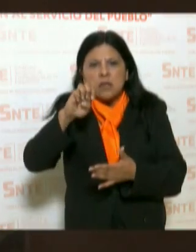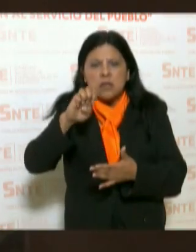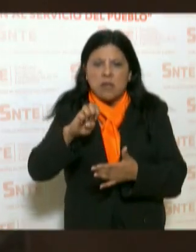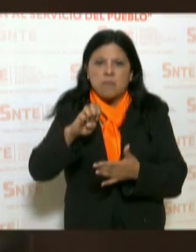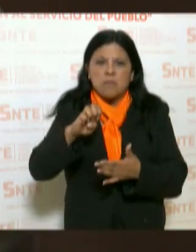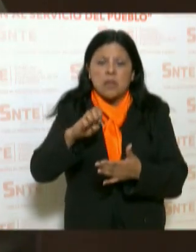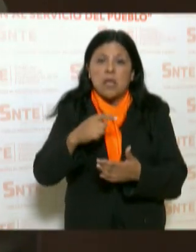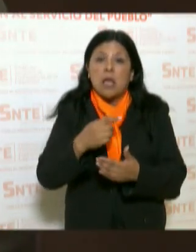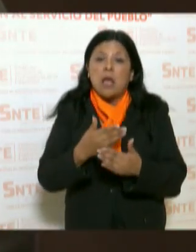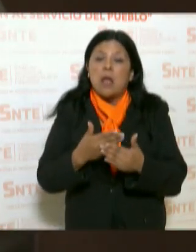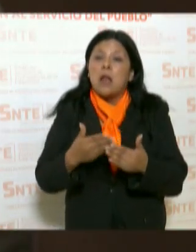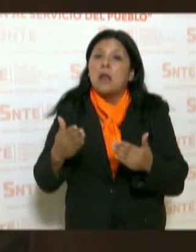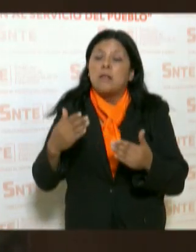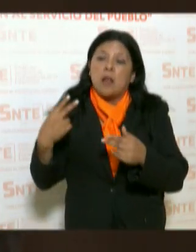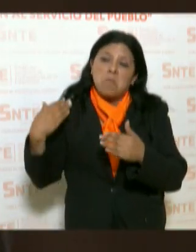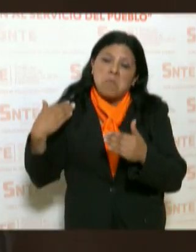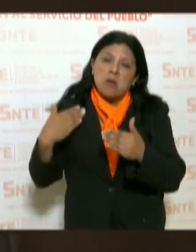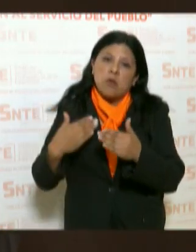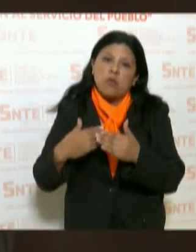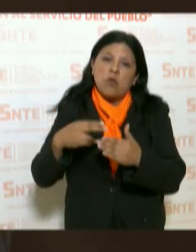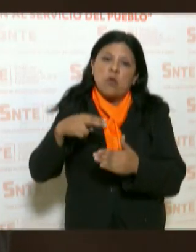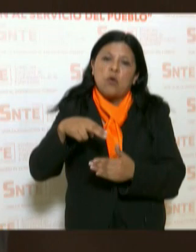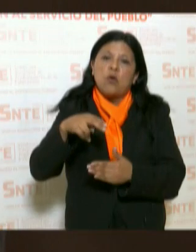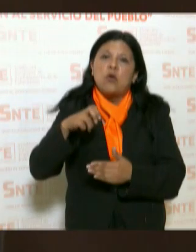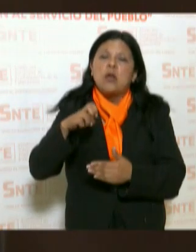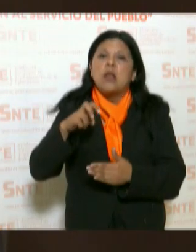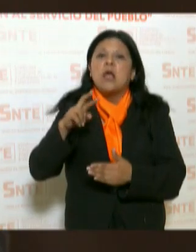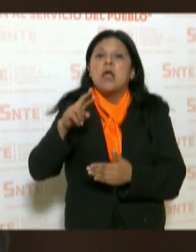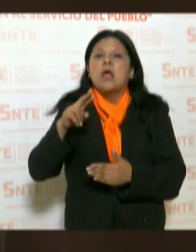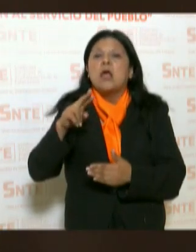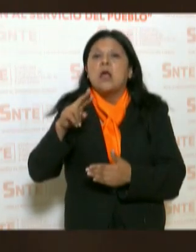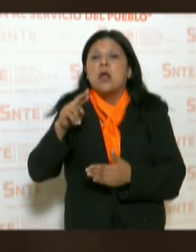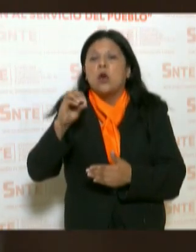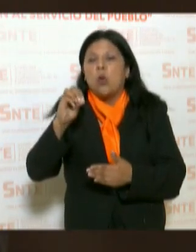neoliberal, que nosotros llamamos neoporfirista,